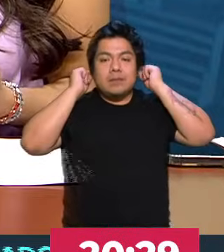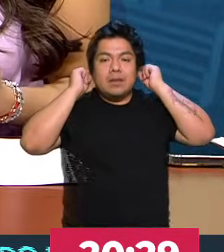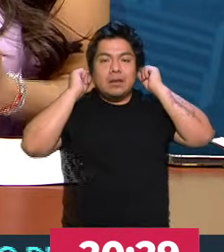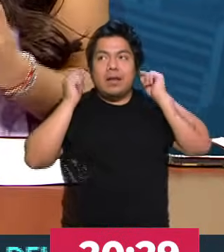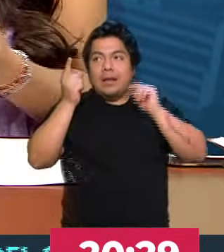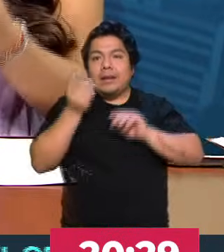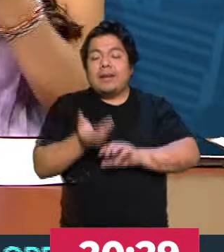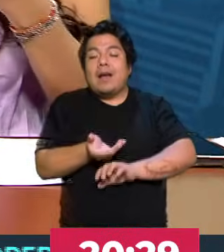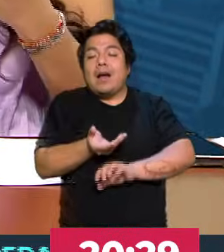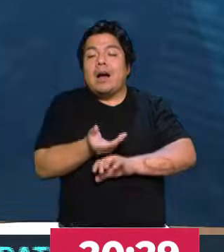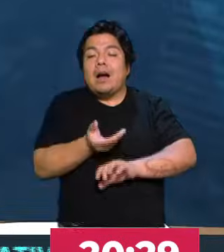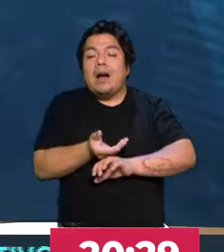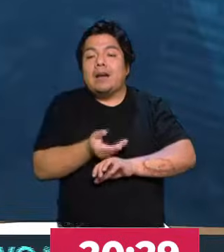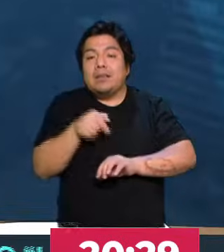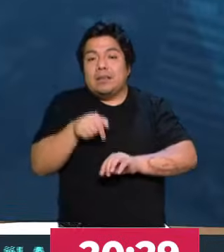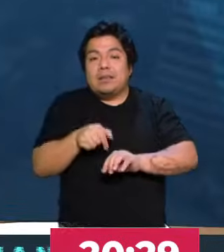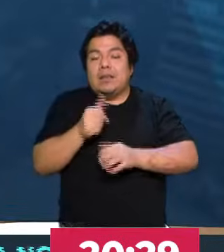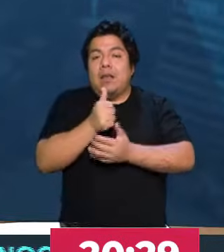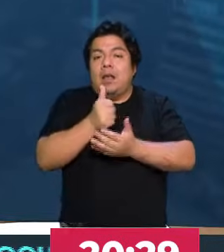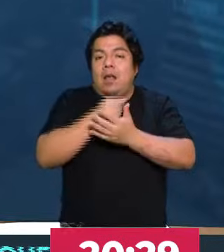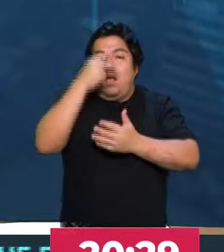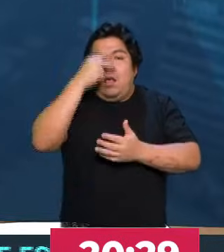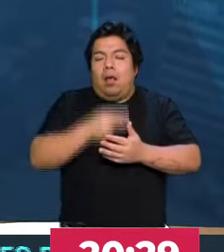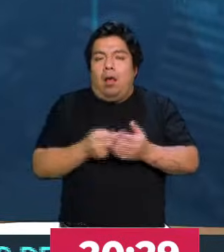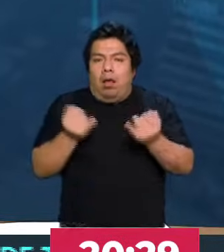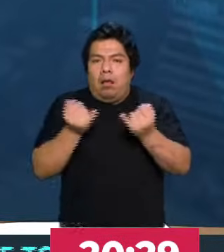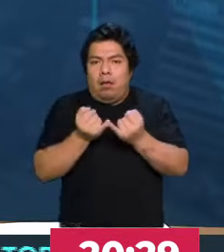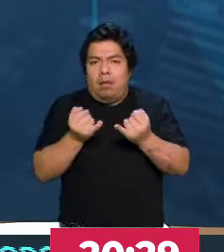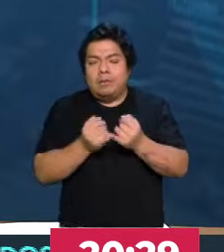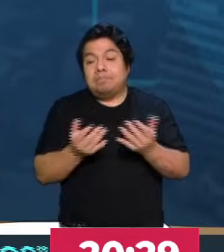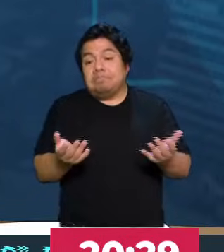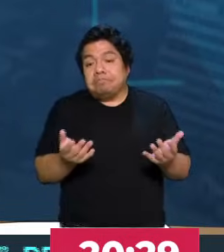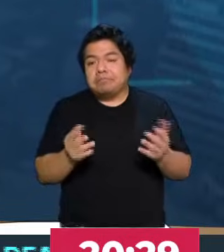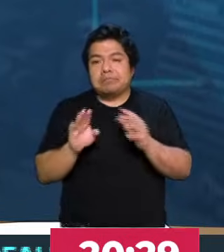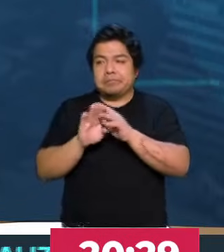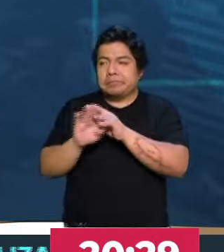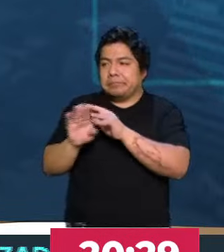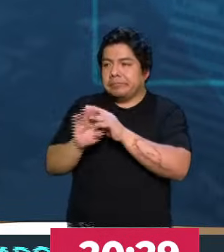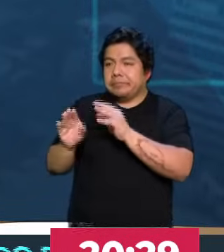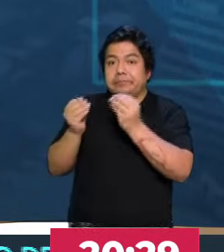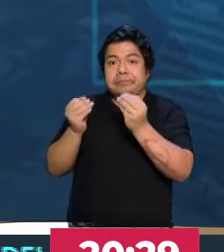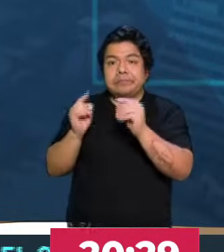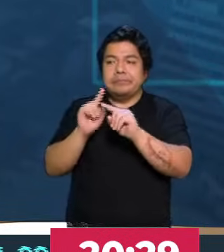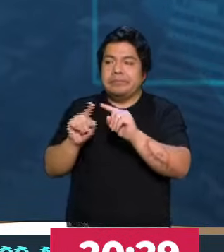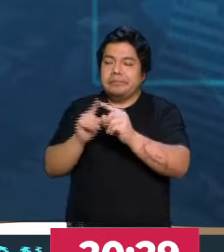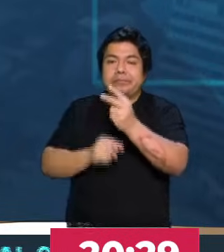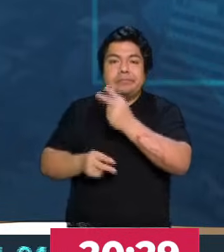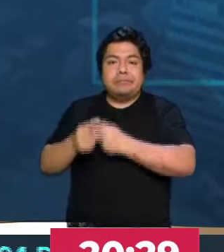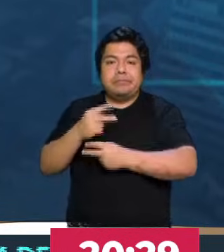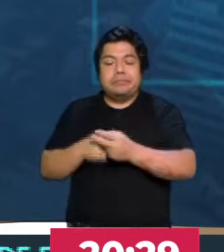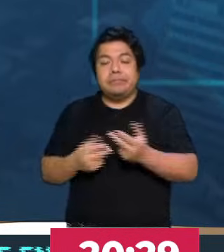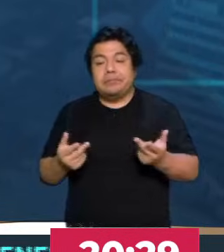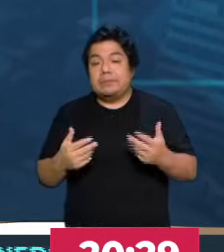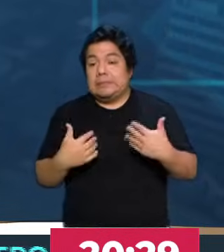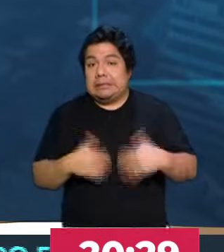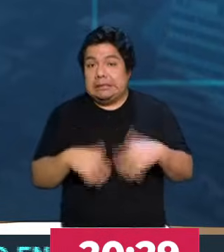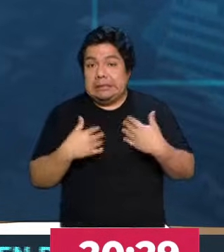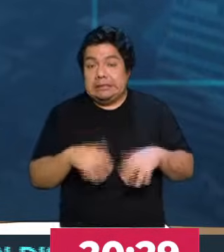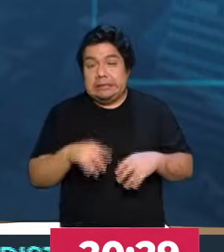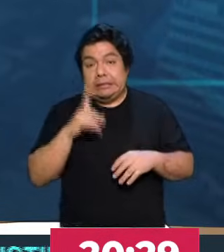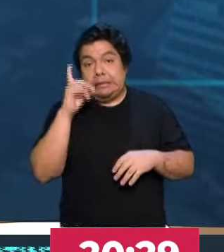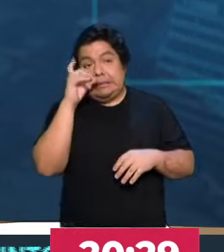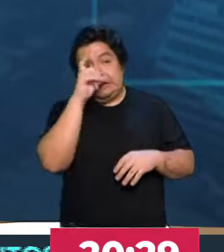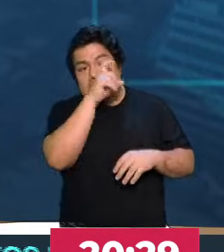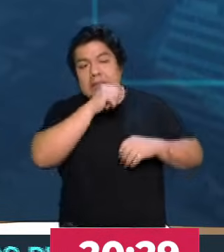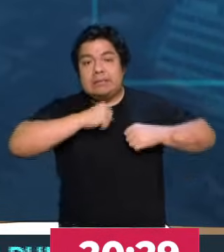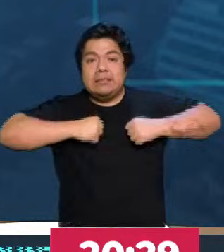Estados Unidos, en la Ciudad de México y en México en general? Sabemos que muchos migrantes van a llegar, también se va, pues ahora sí que endurecer la cuestión de la frontera,